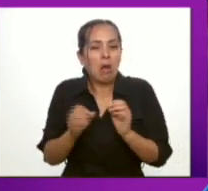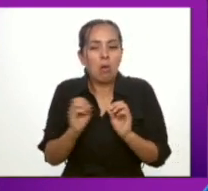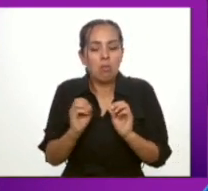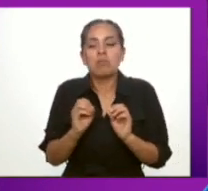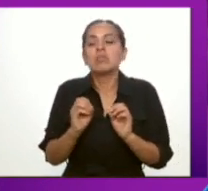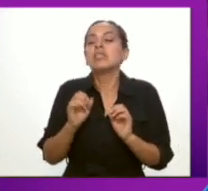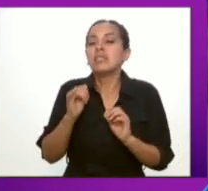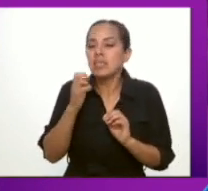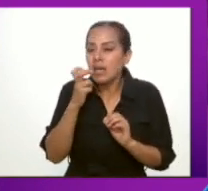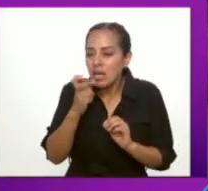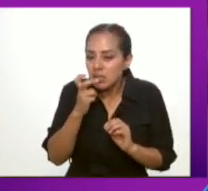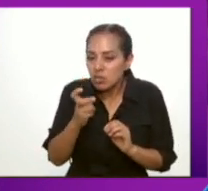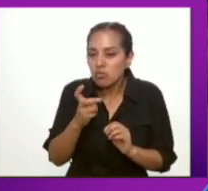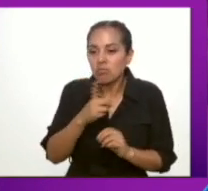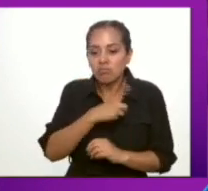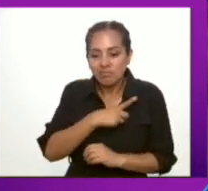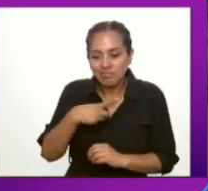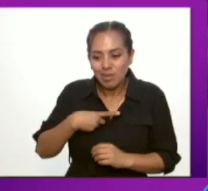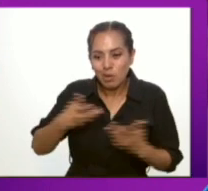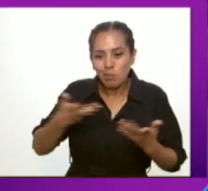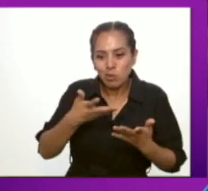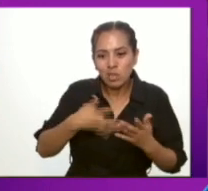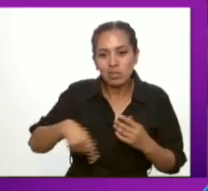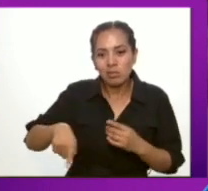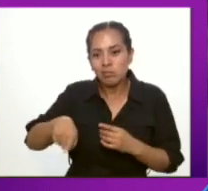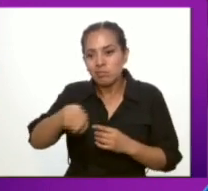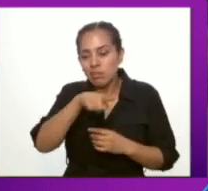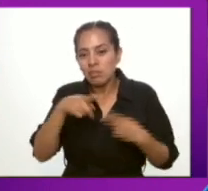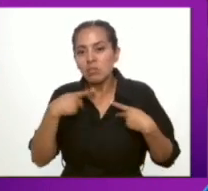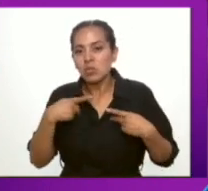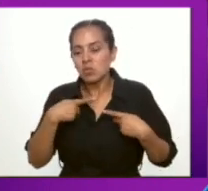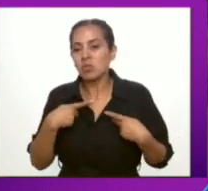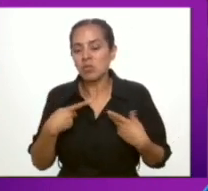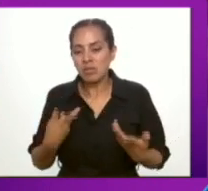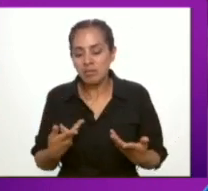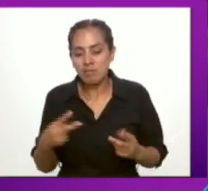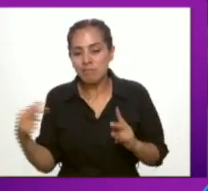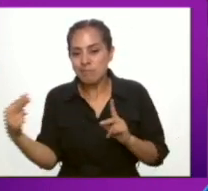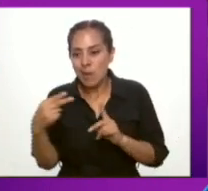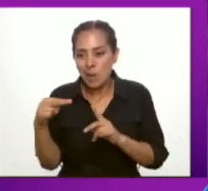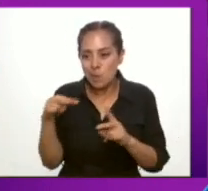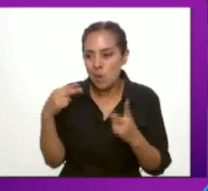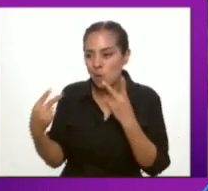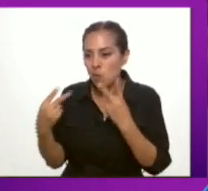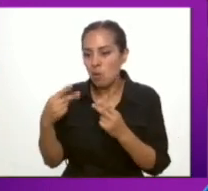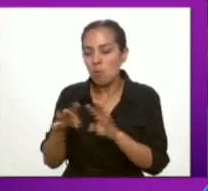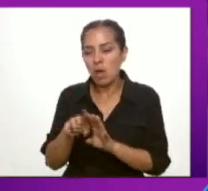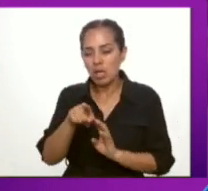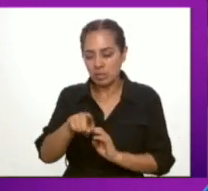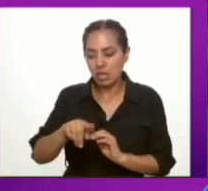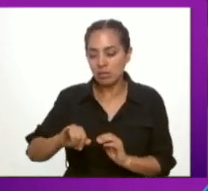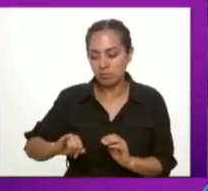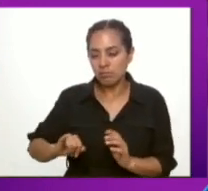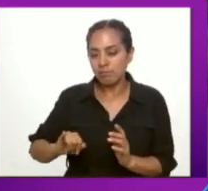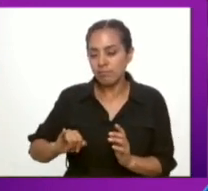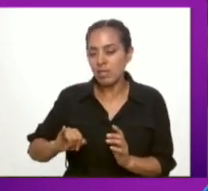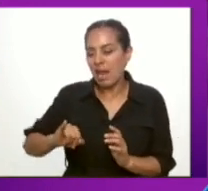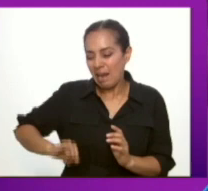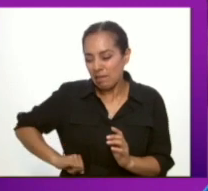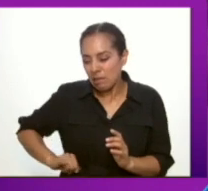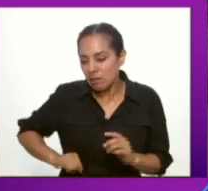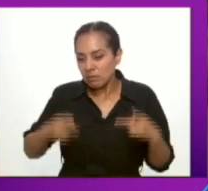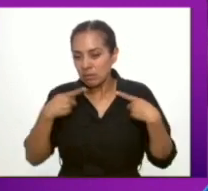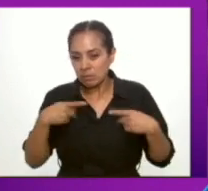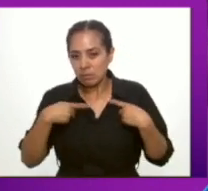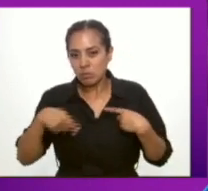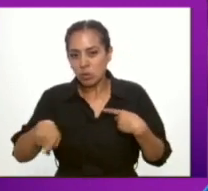práctica que cada vez más personas adoptan Ya que en este caso la intención de la persona solicitante es